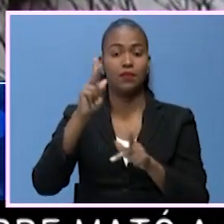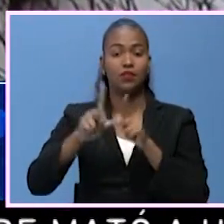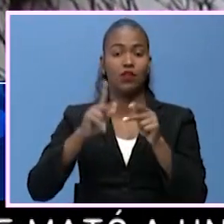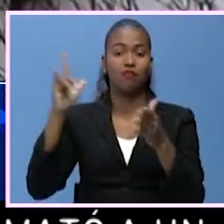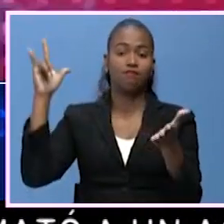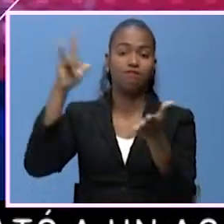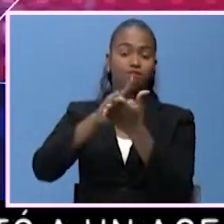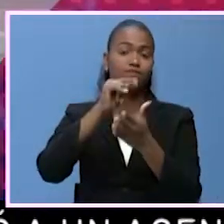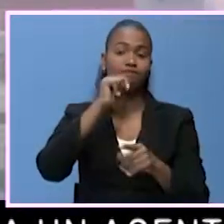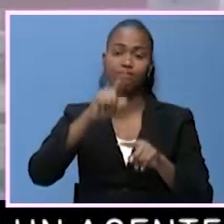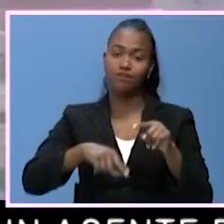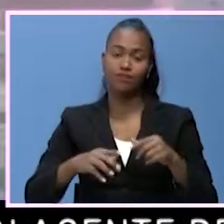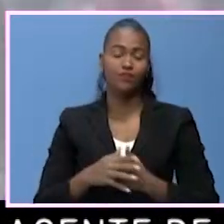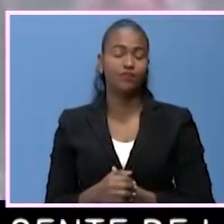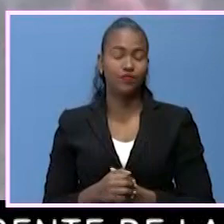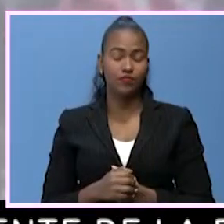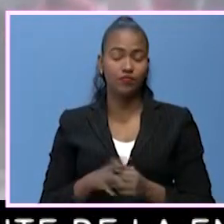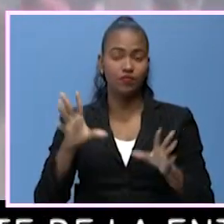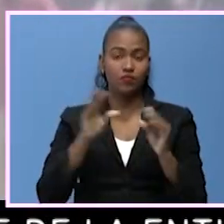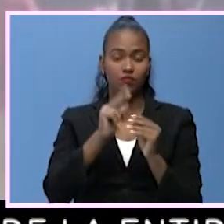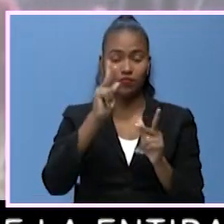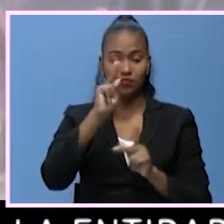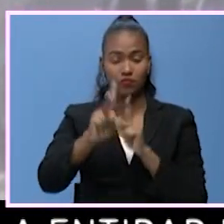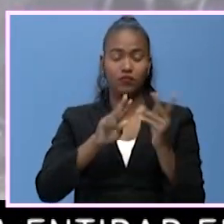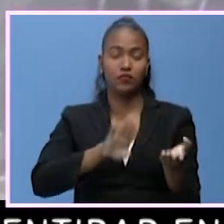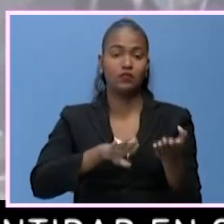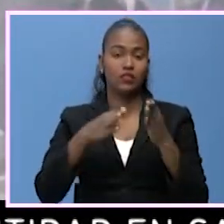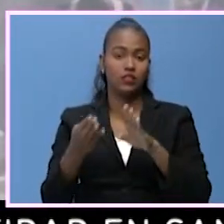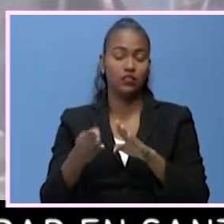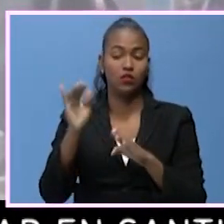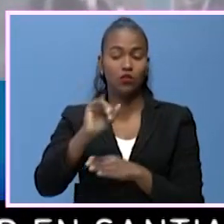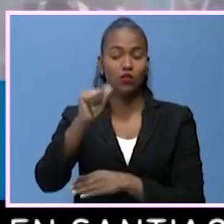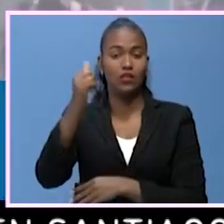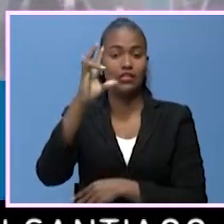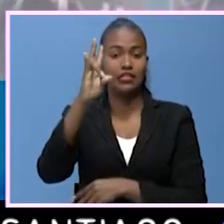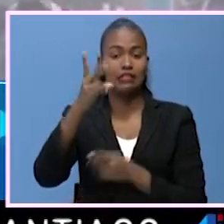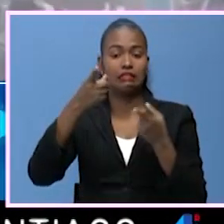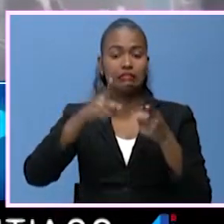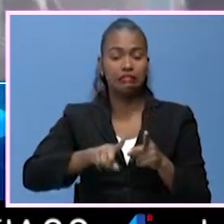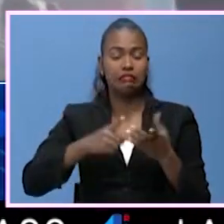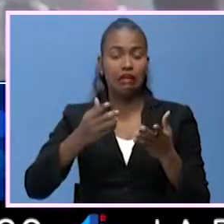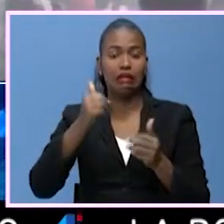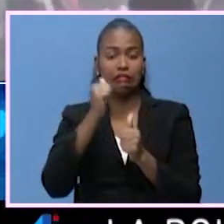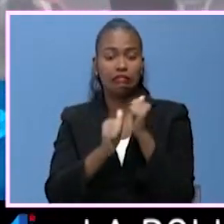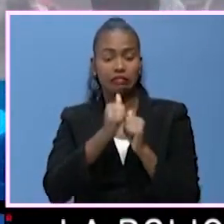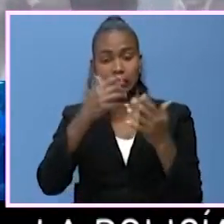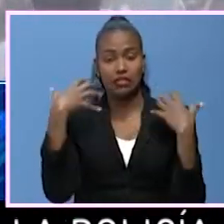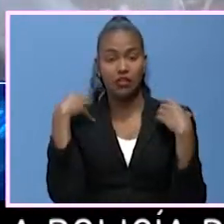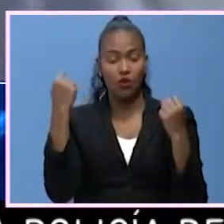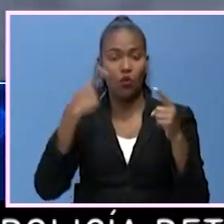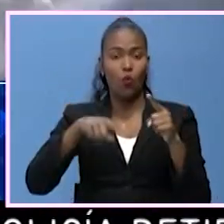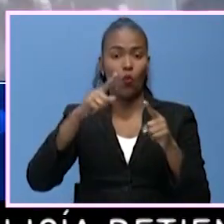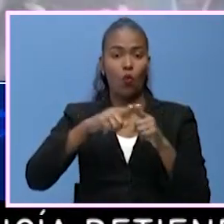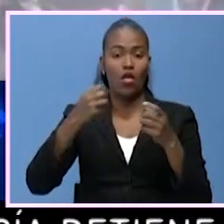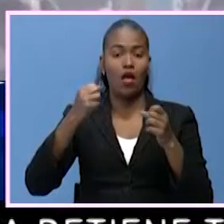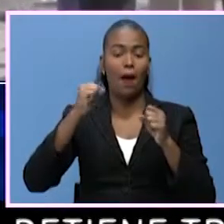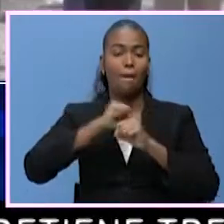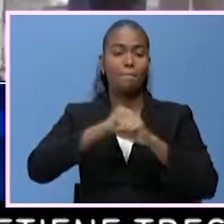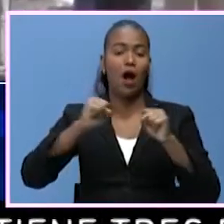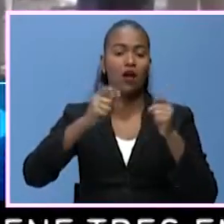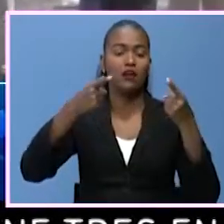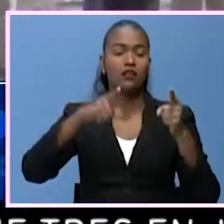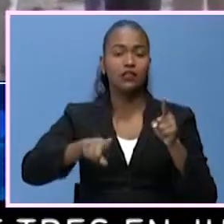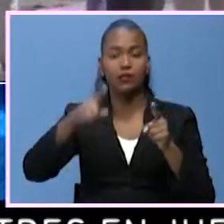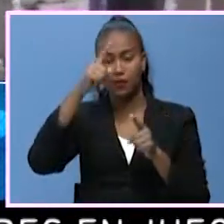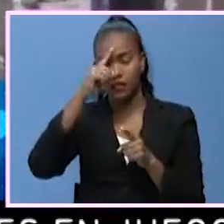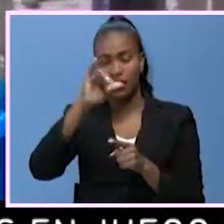vuelos. Al menos 2 personas murieron y otras 7 resultaron heridas en un ataque con coche bomba perpetrado por